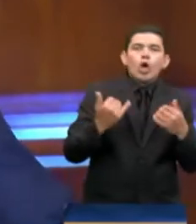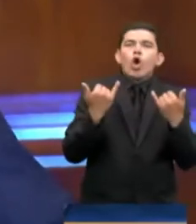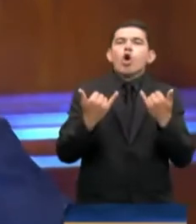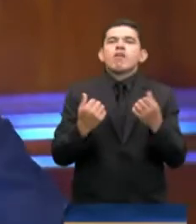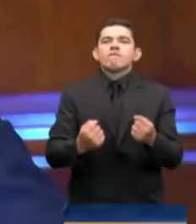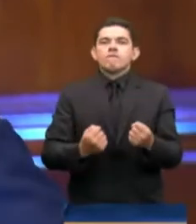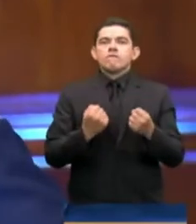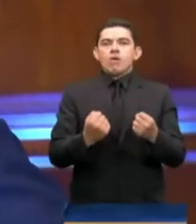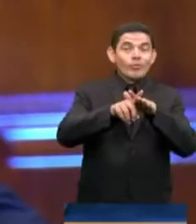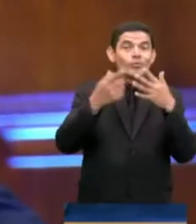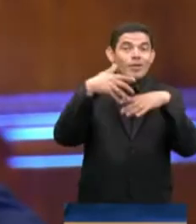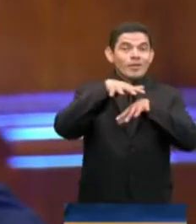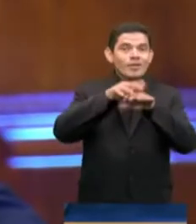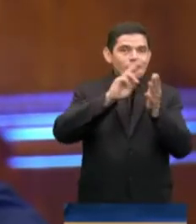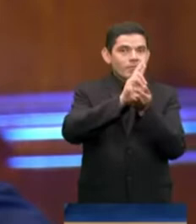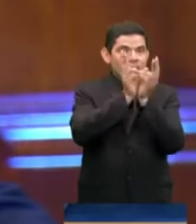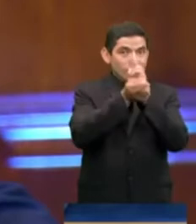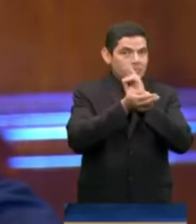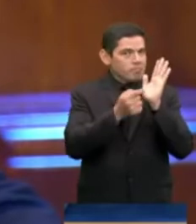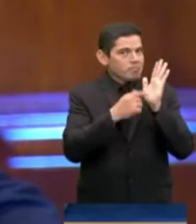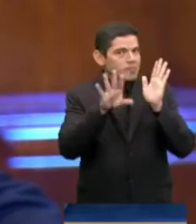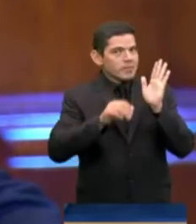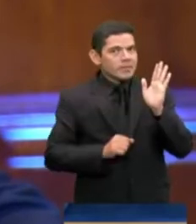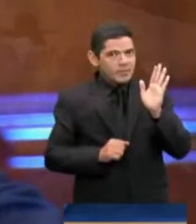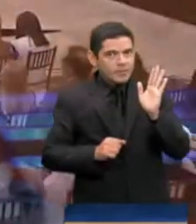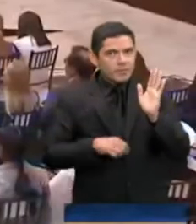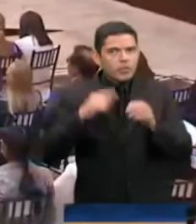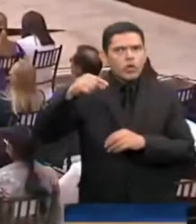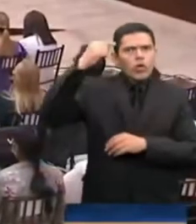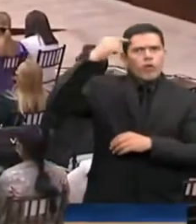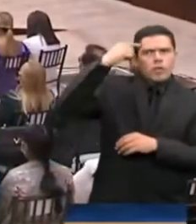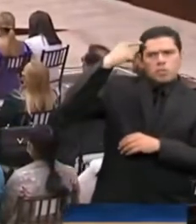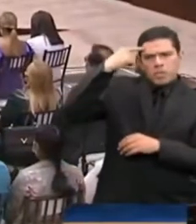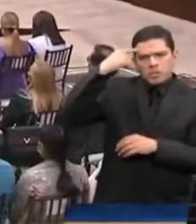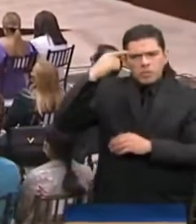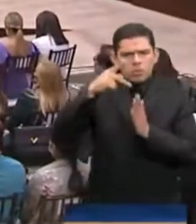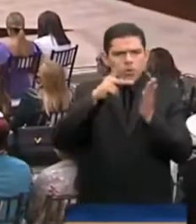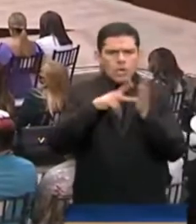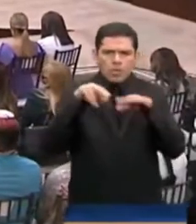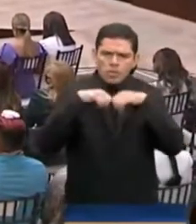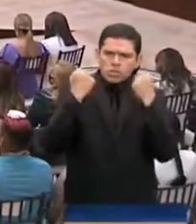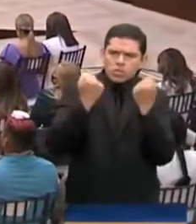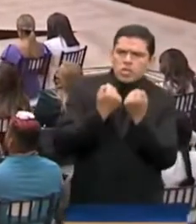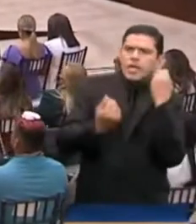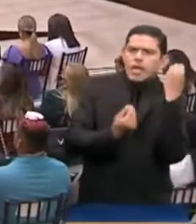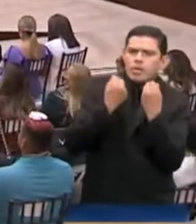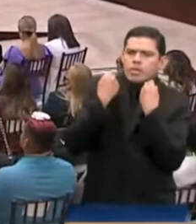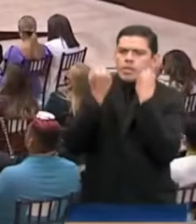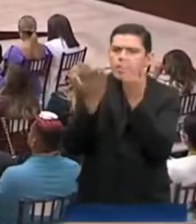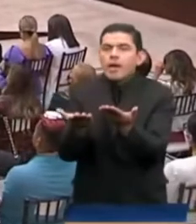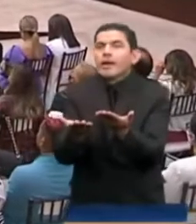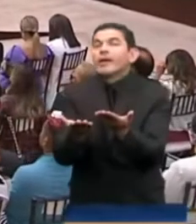sólida que nunca. Para este gobierno no existe programa social más importante